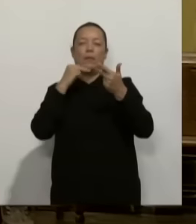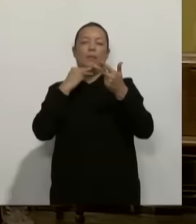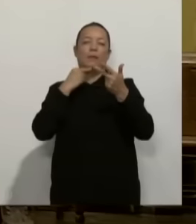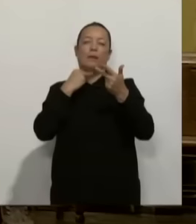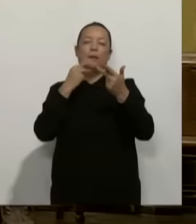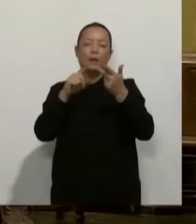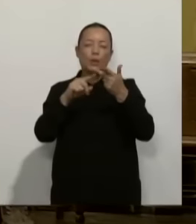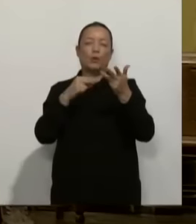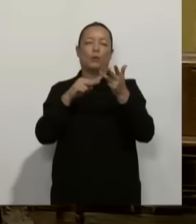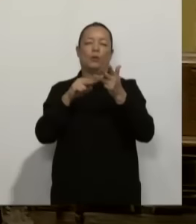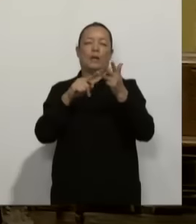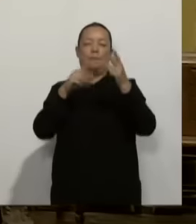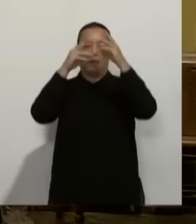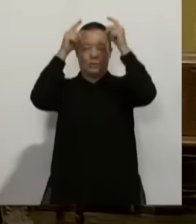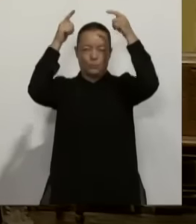Espíritu Santo.